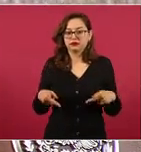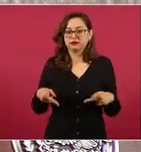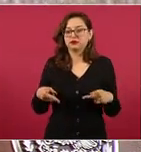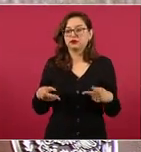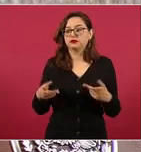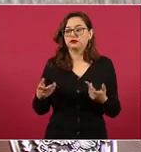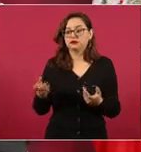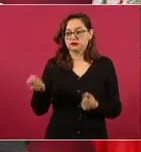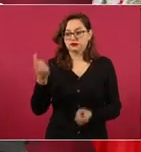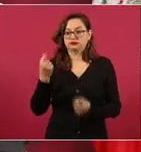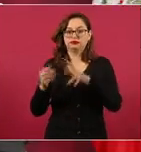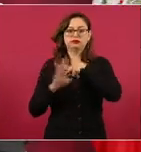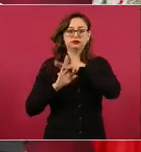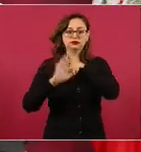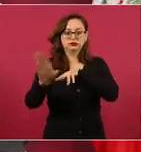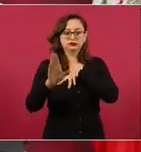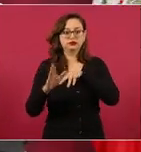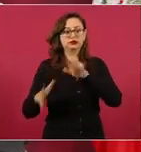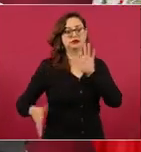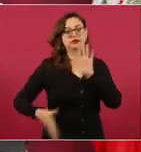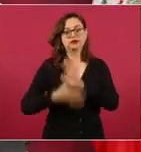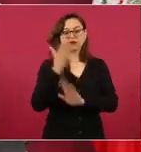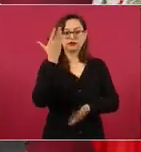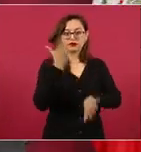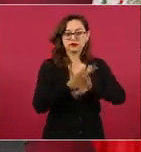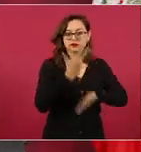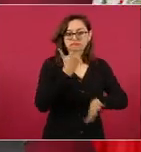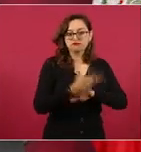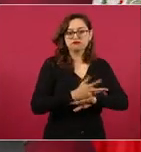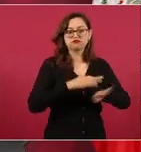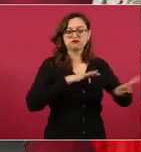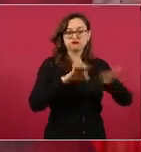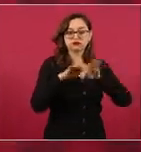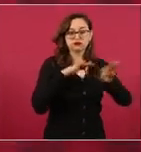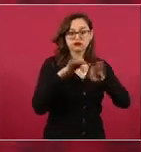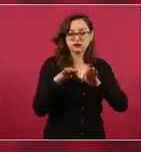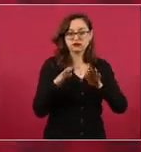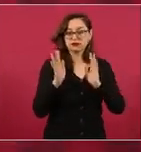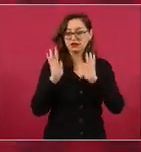dar servicio y no cobran.